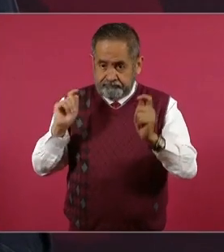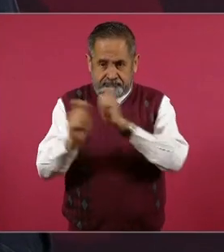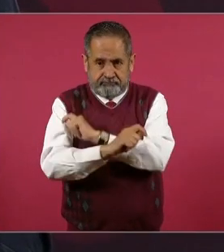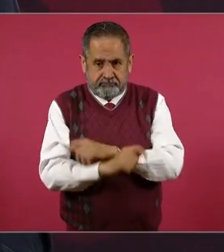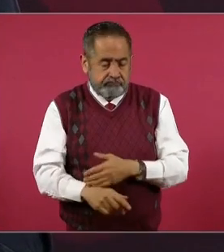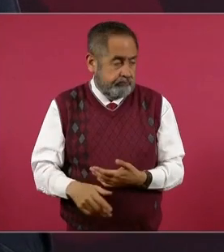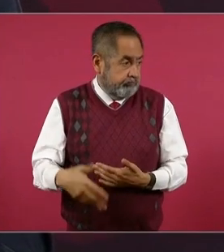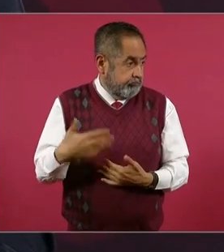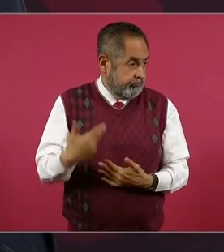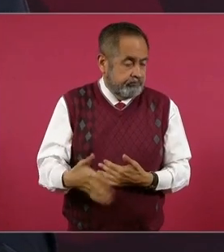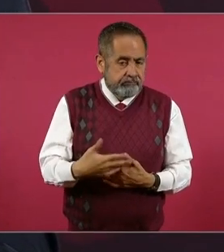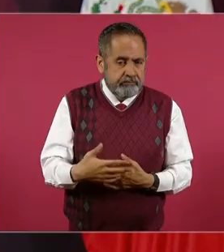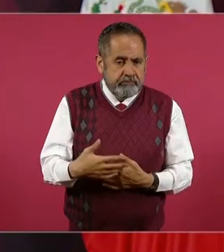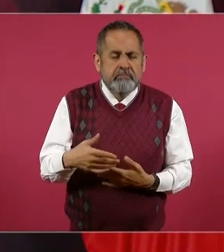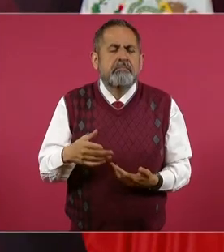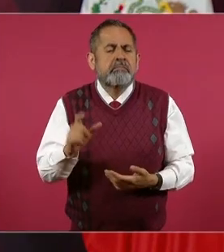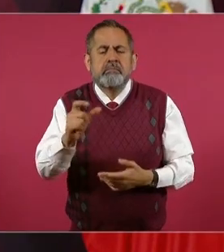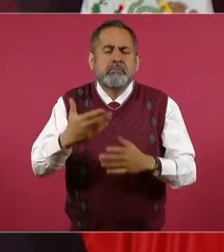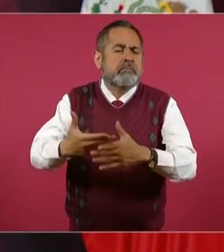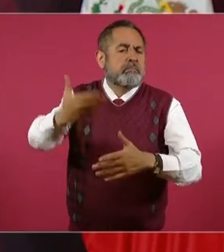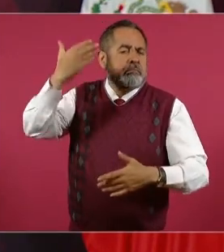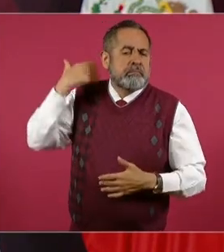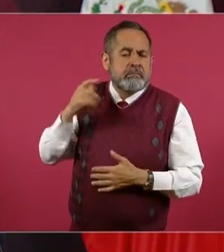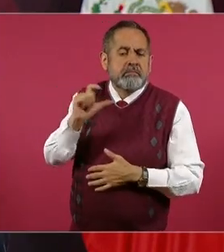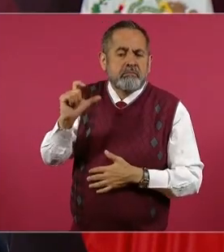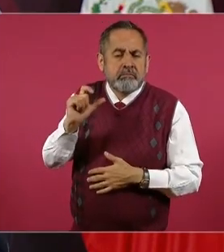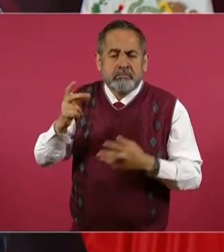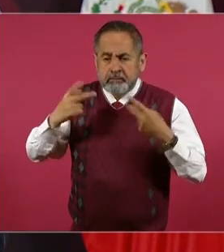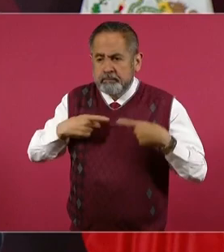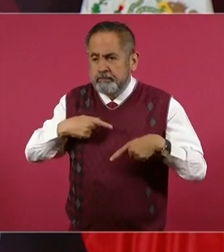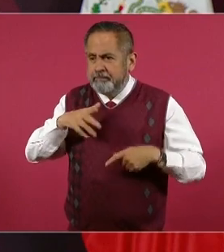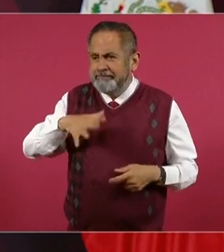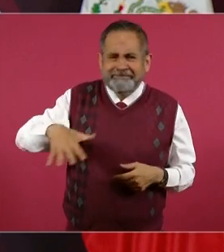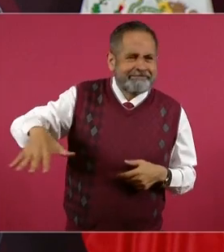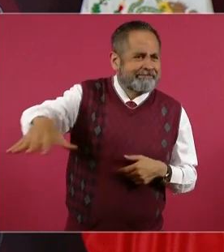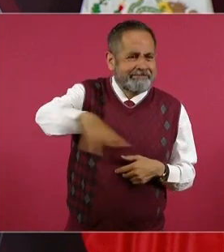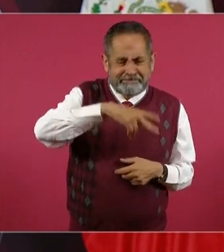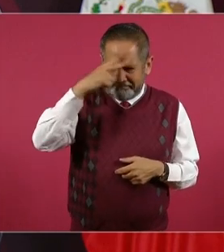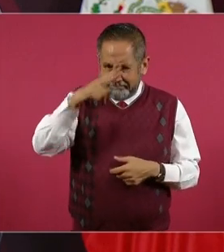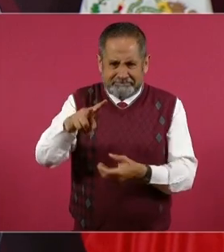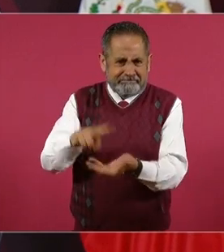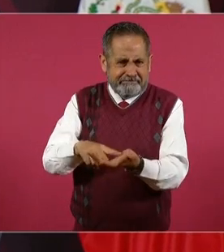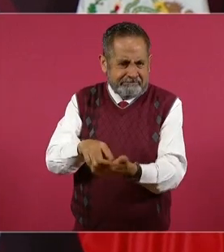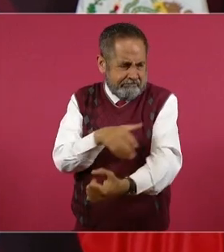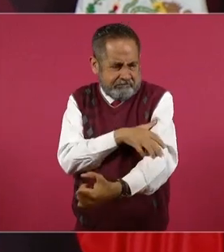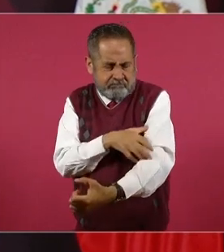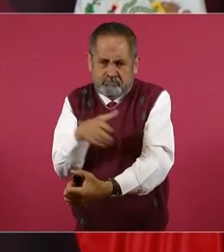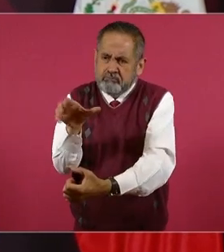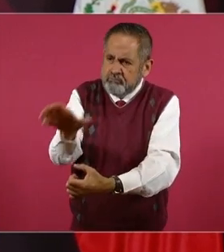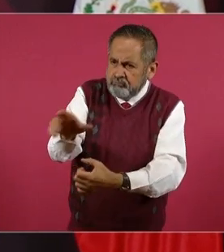¿cuándo se había empoderado el pueblo de México como ahora?